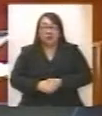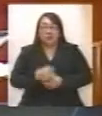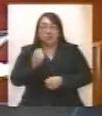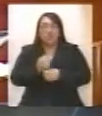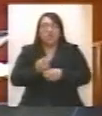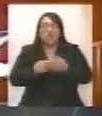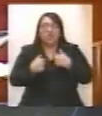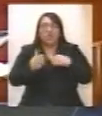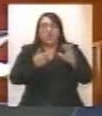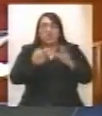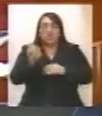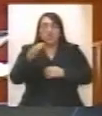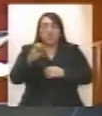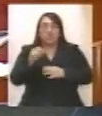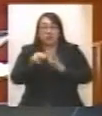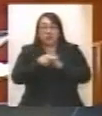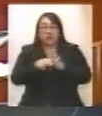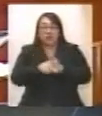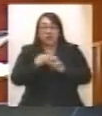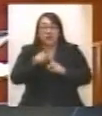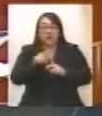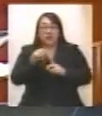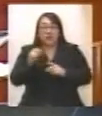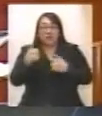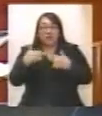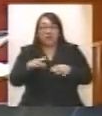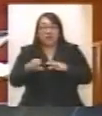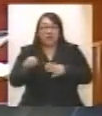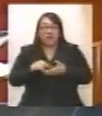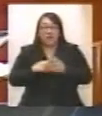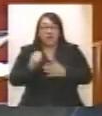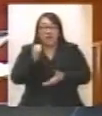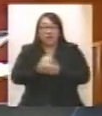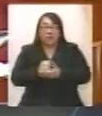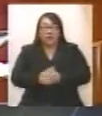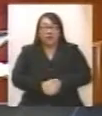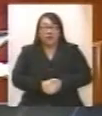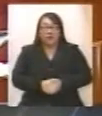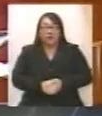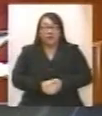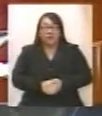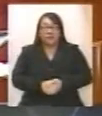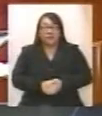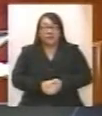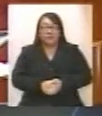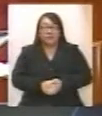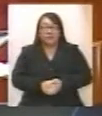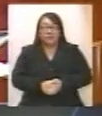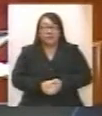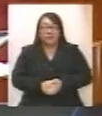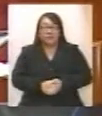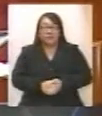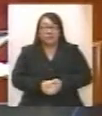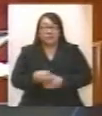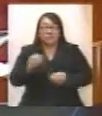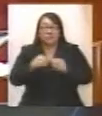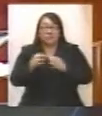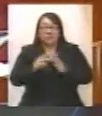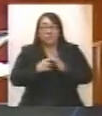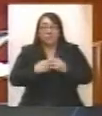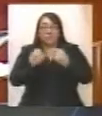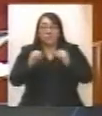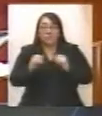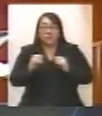menos 750 normas técnicas hayan sido aprobadas. Se implementará un programa de